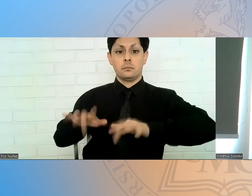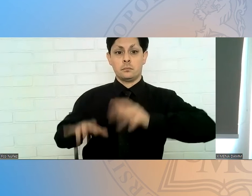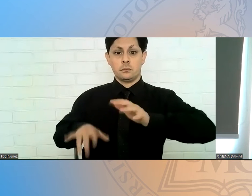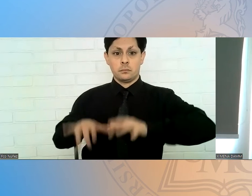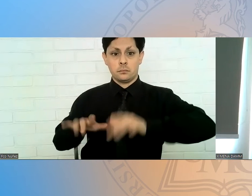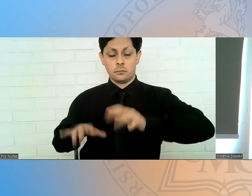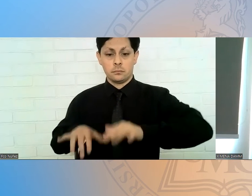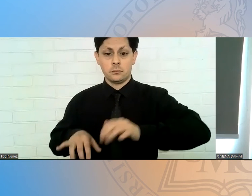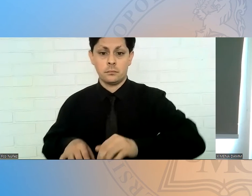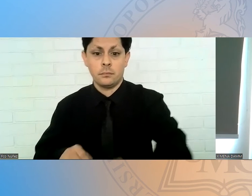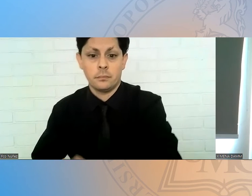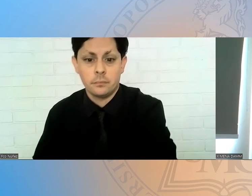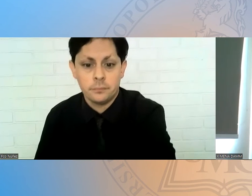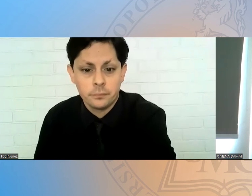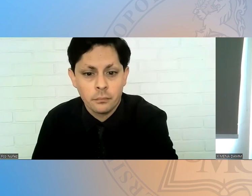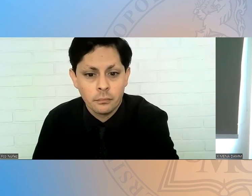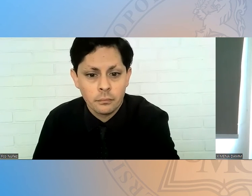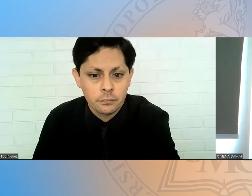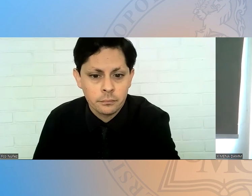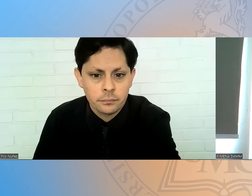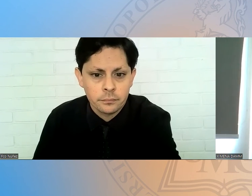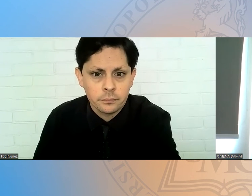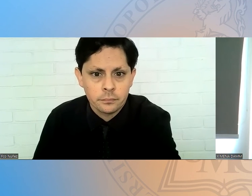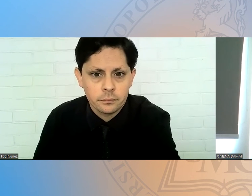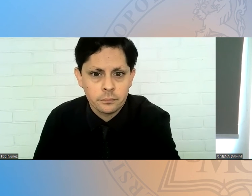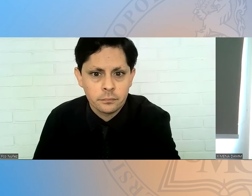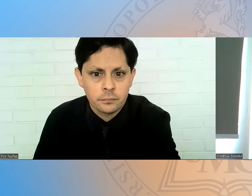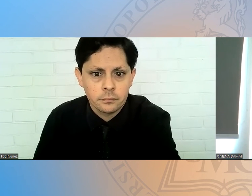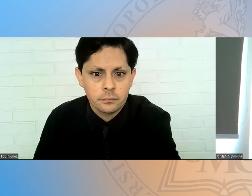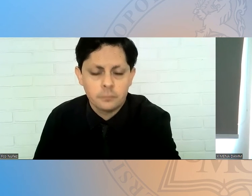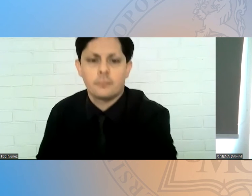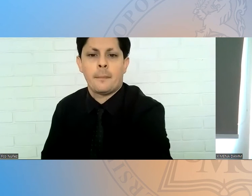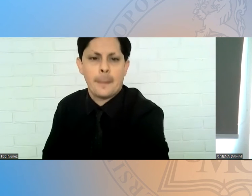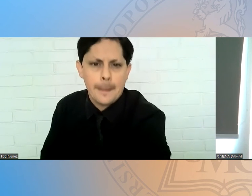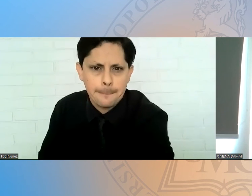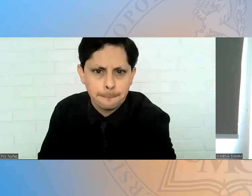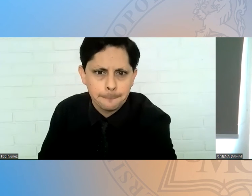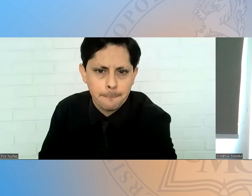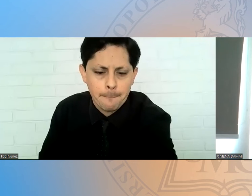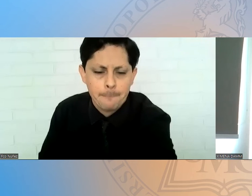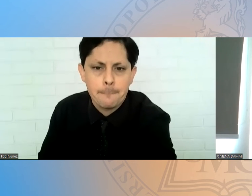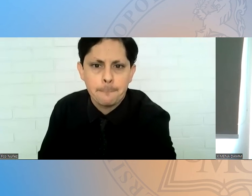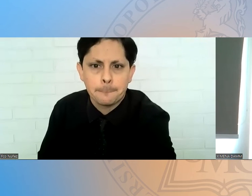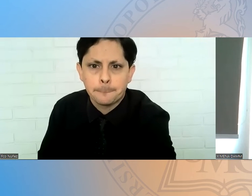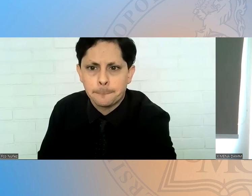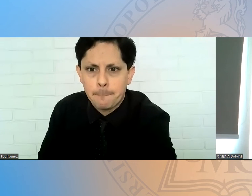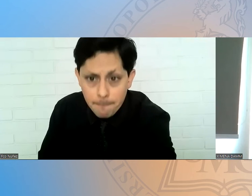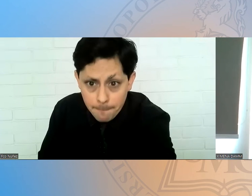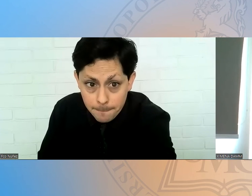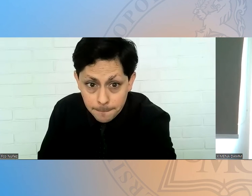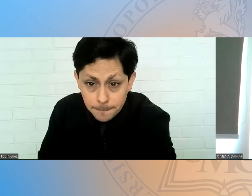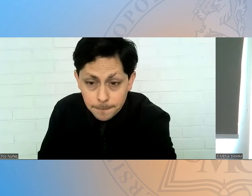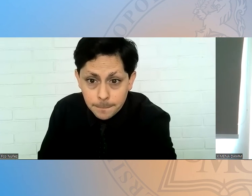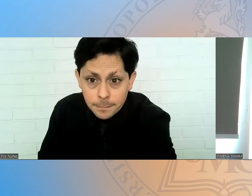Por eso la pueden hacer a viva voz. Yo creo que es bueno también que nos escuchemos. Ya, no creo que haya mucha dificultad para llevar